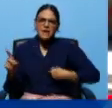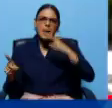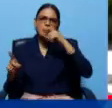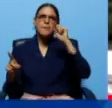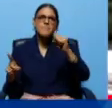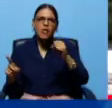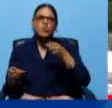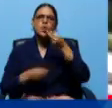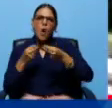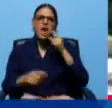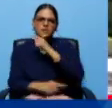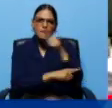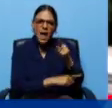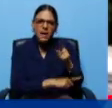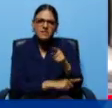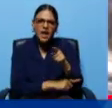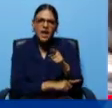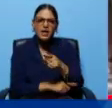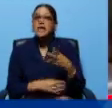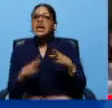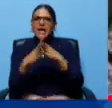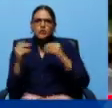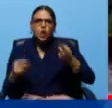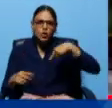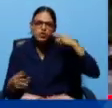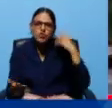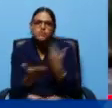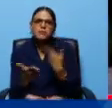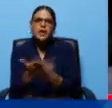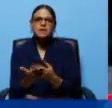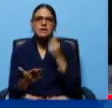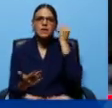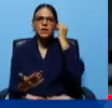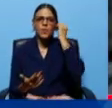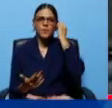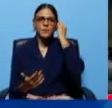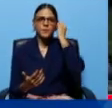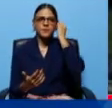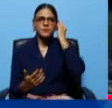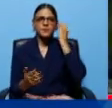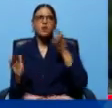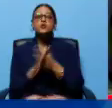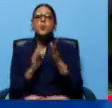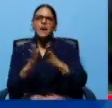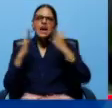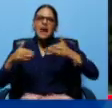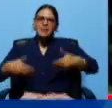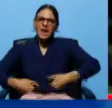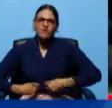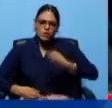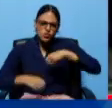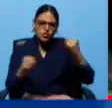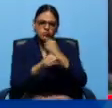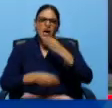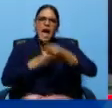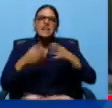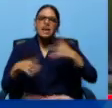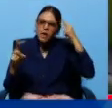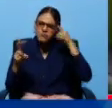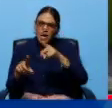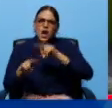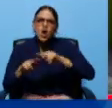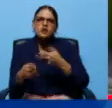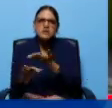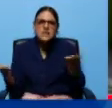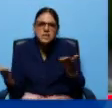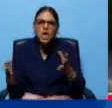Nicolás Maduro, quienes todos somos testigos, pues, somos de los grandes esfuerzos que hemos hecho para que nuestros niños y